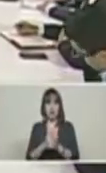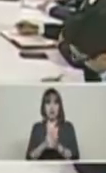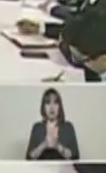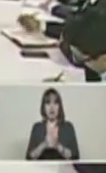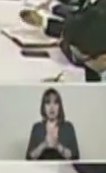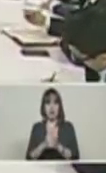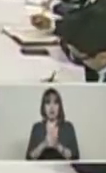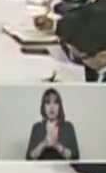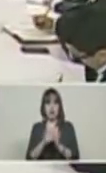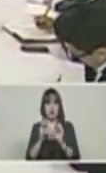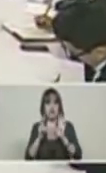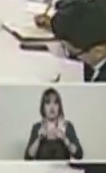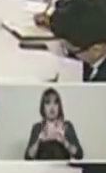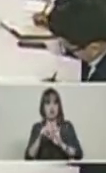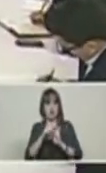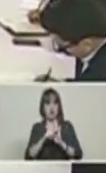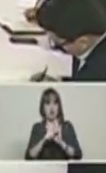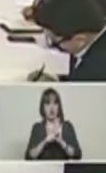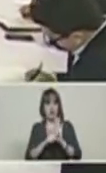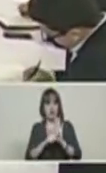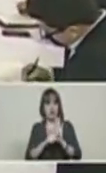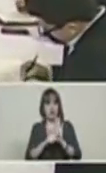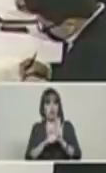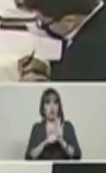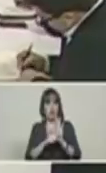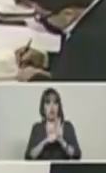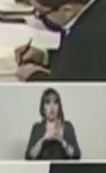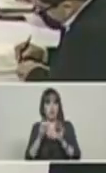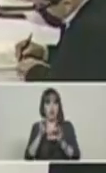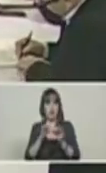En séptimo lugar está el petro.